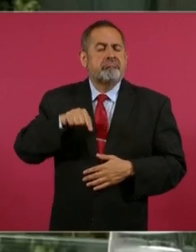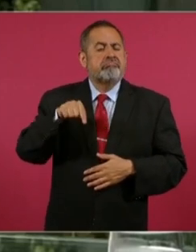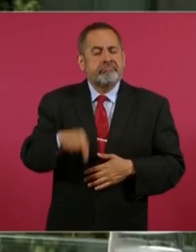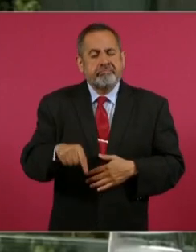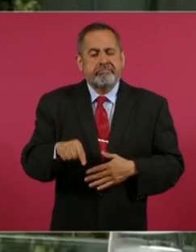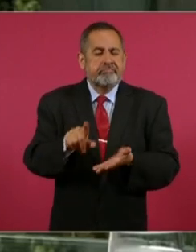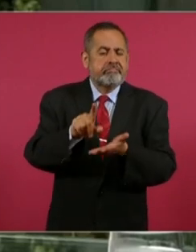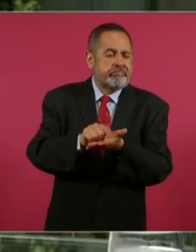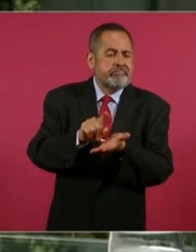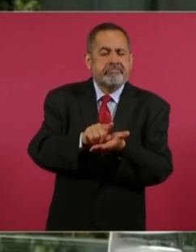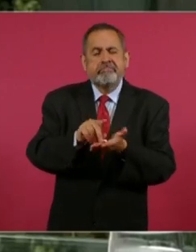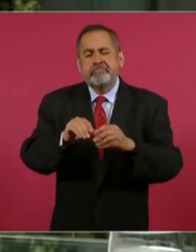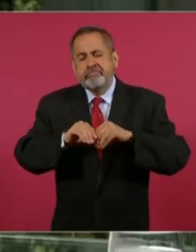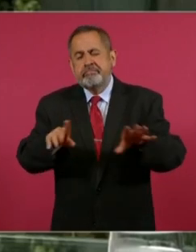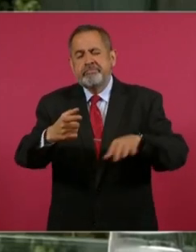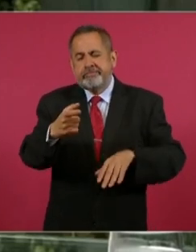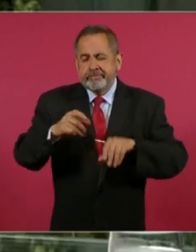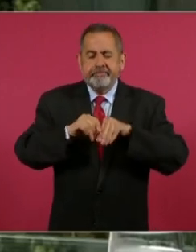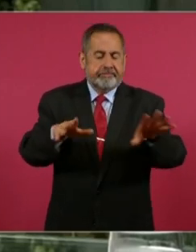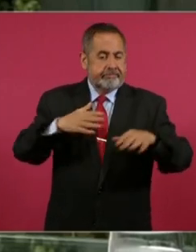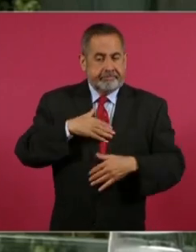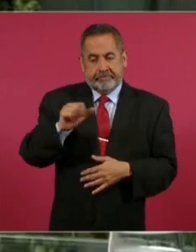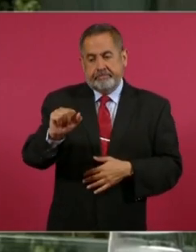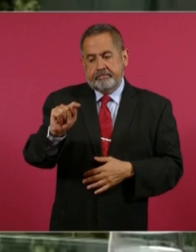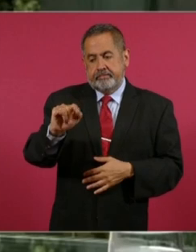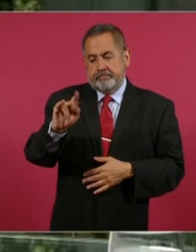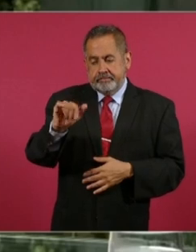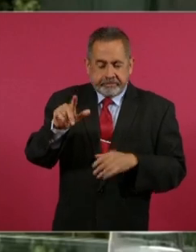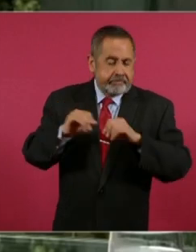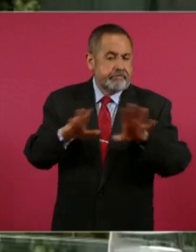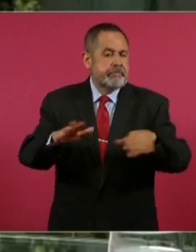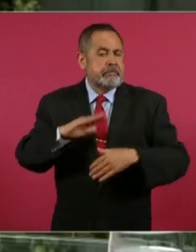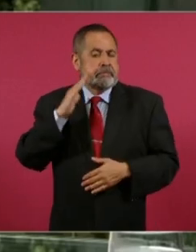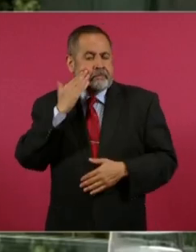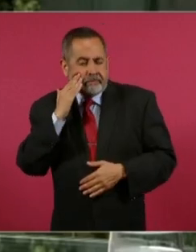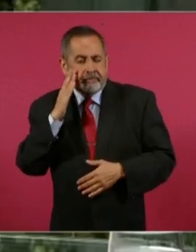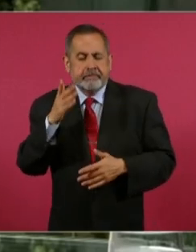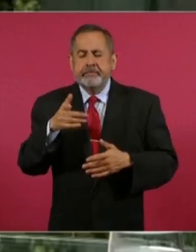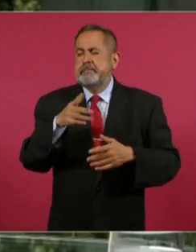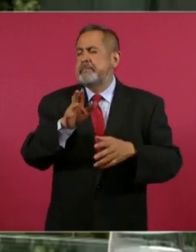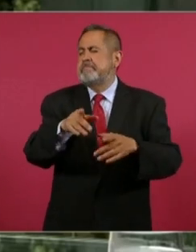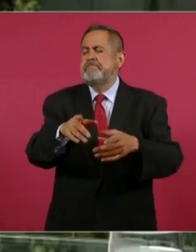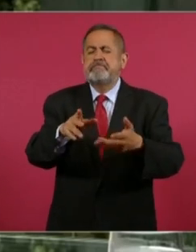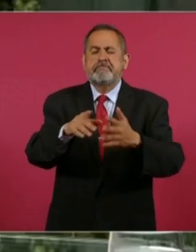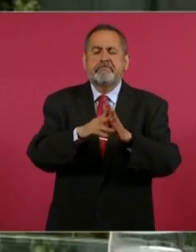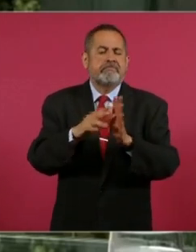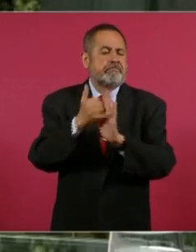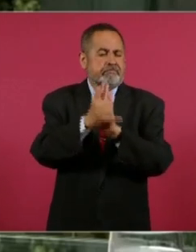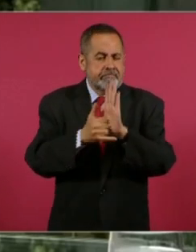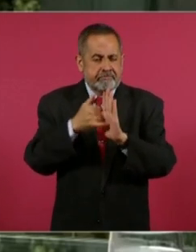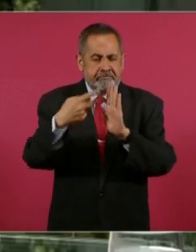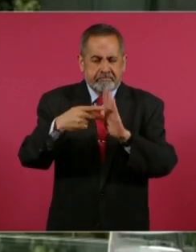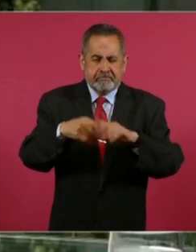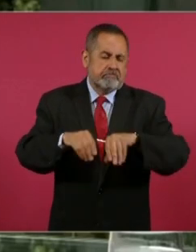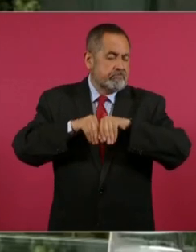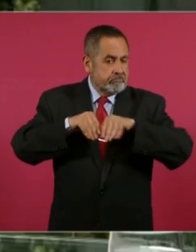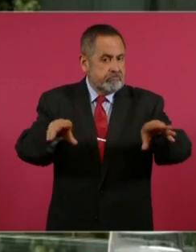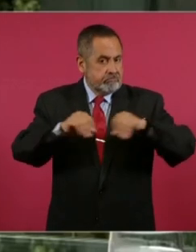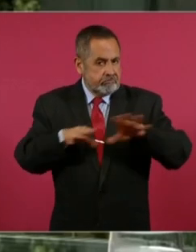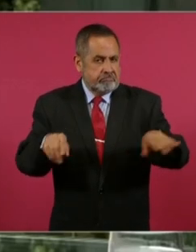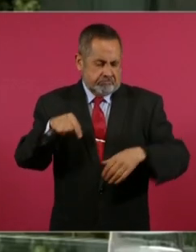de Atypical y el mío, está en Facebook, internet, digo, y YouTube